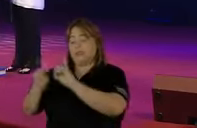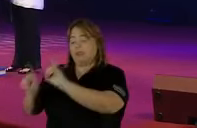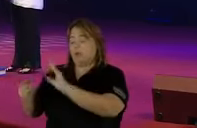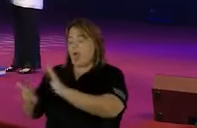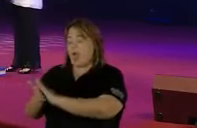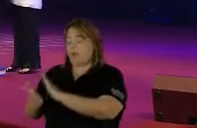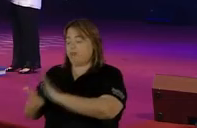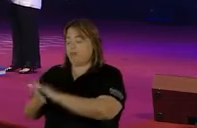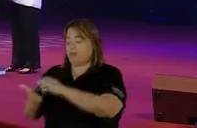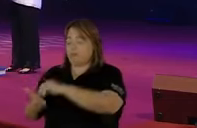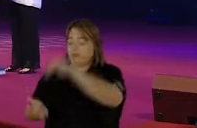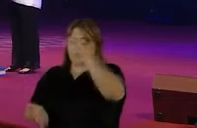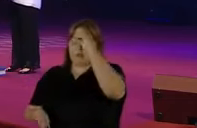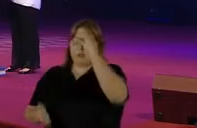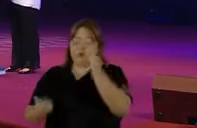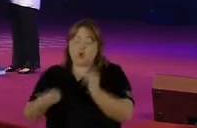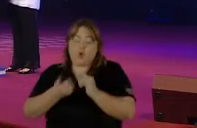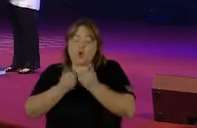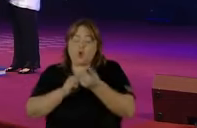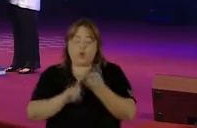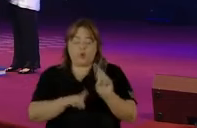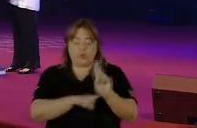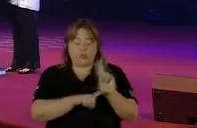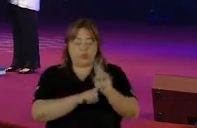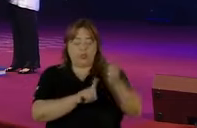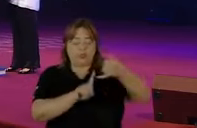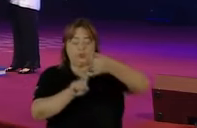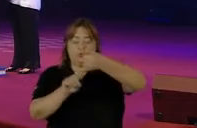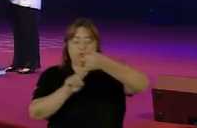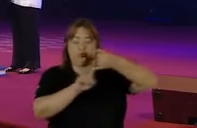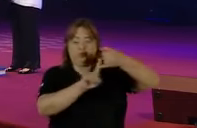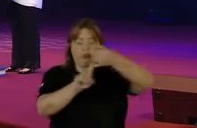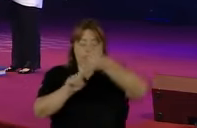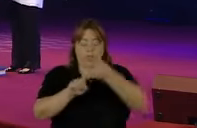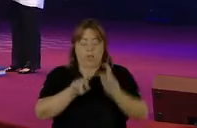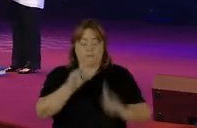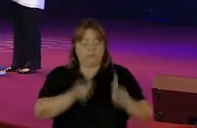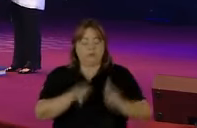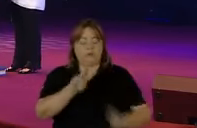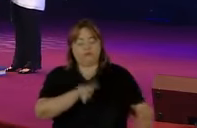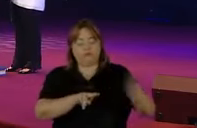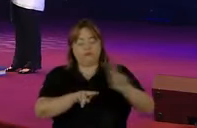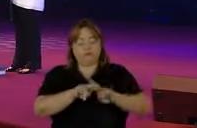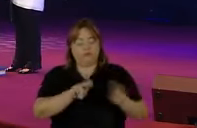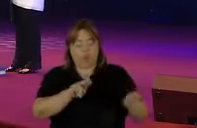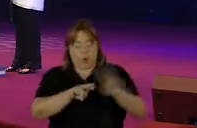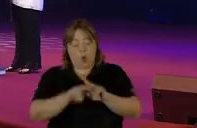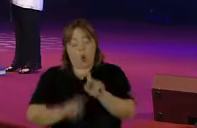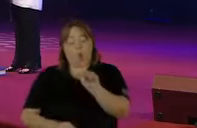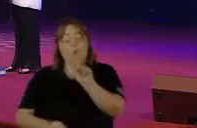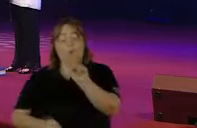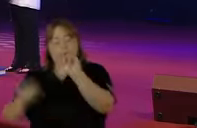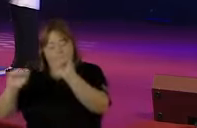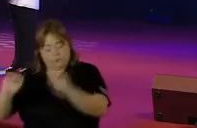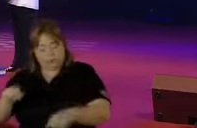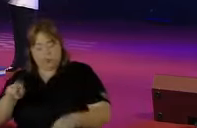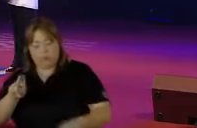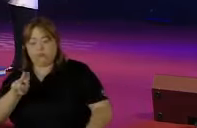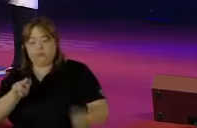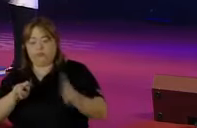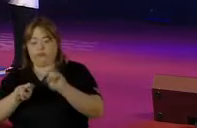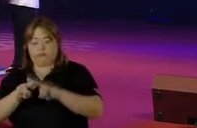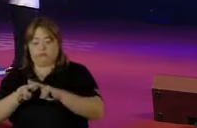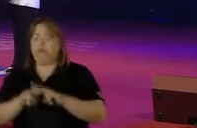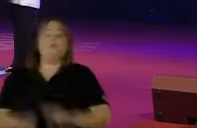sido extraordinario, tenemos un grupo hermoso y se siguen añadiendo jueves tras jueves. Así que si es la primera vez que